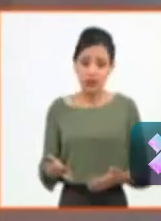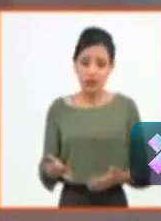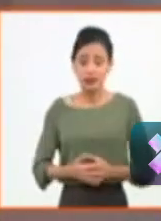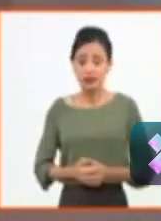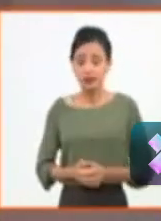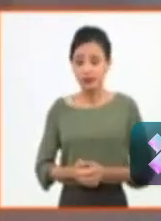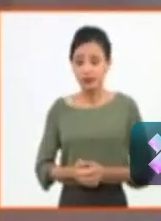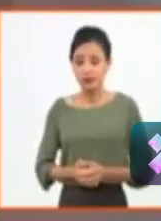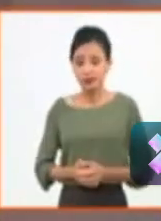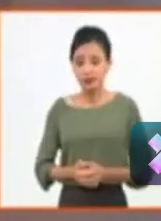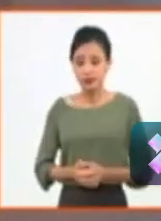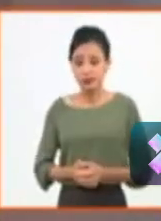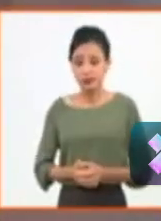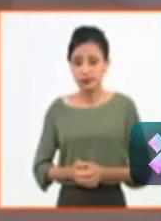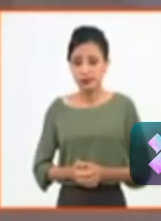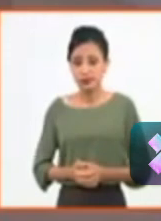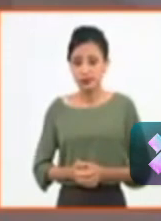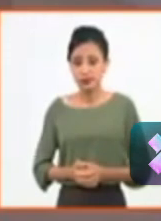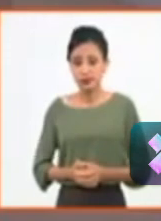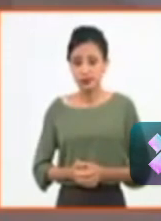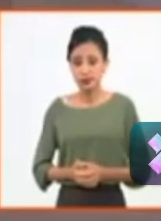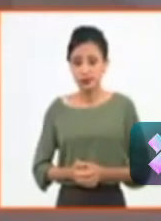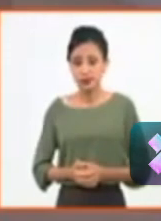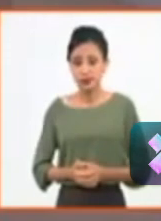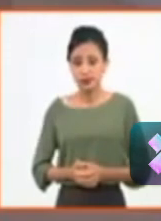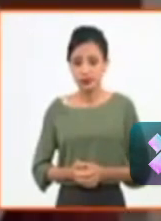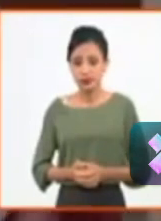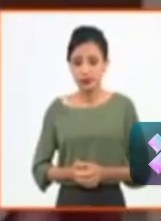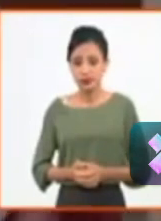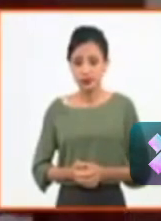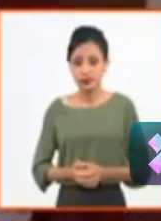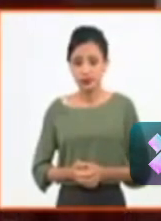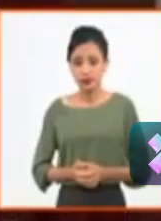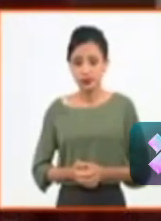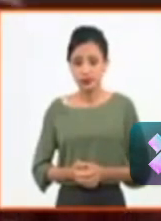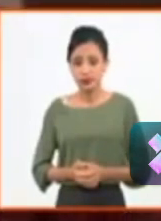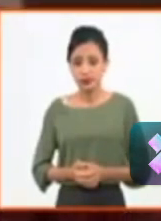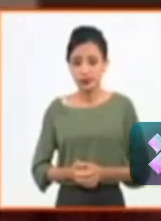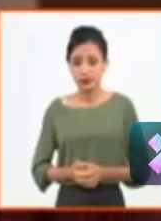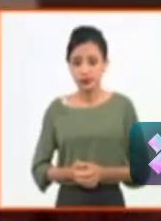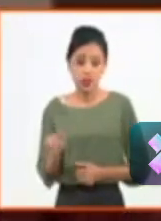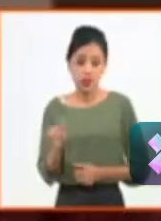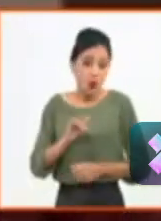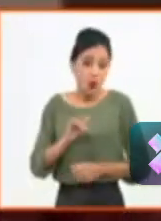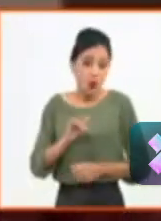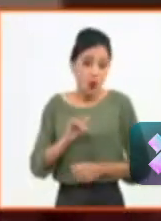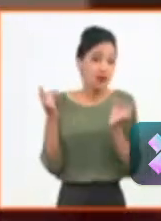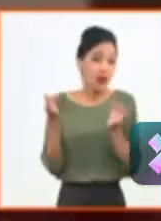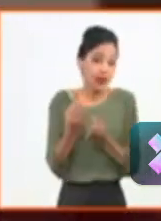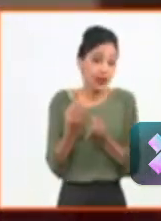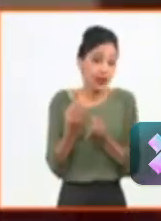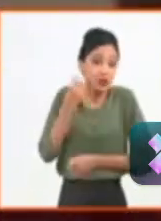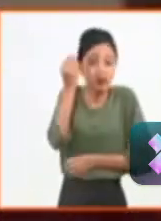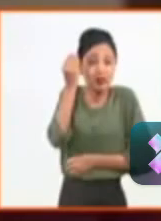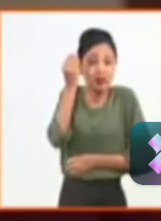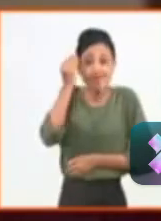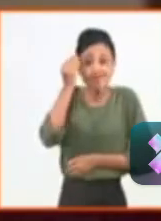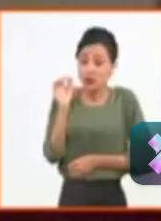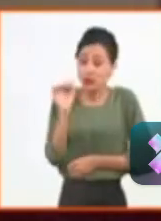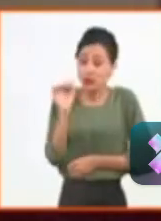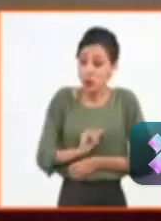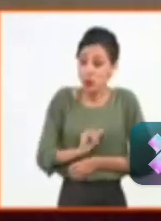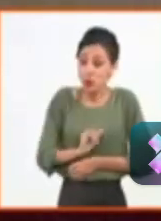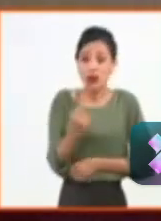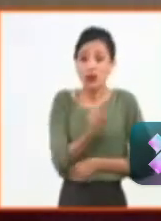Por lo que eso representa también, desde el punto de vista personal, para nuestra familia, para nosotros. Y además, si nos